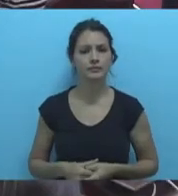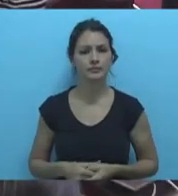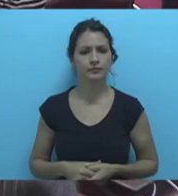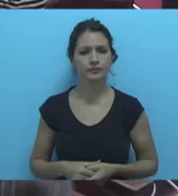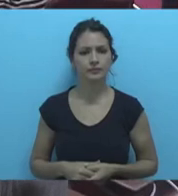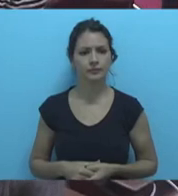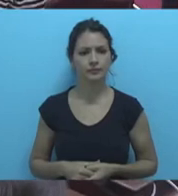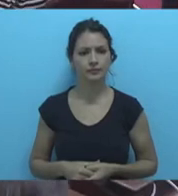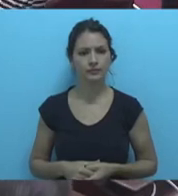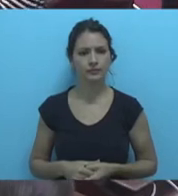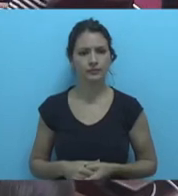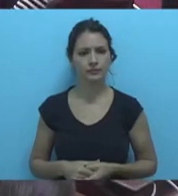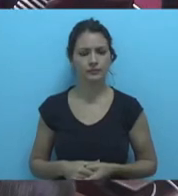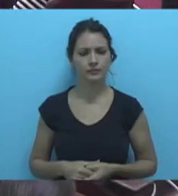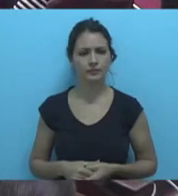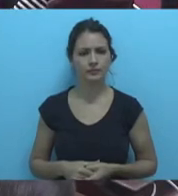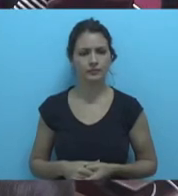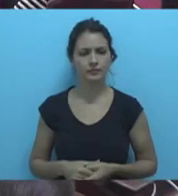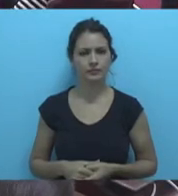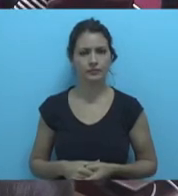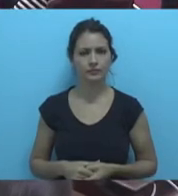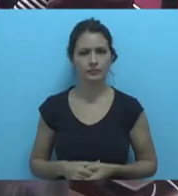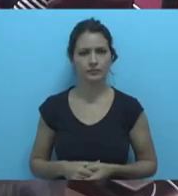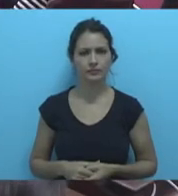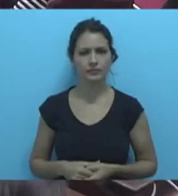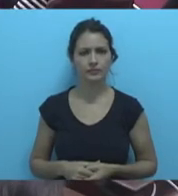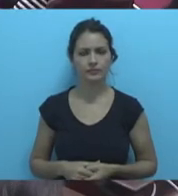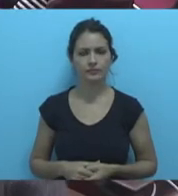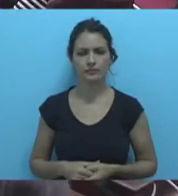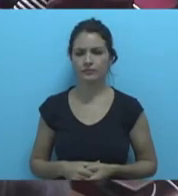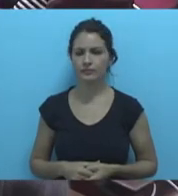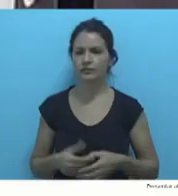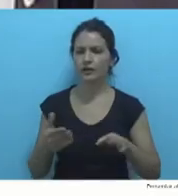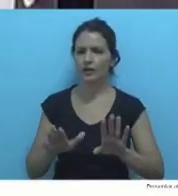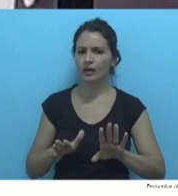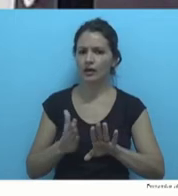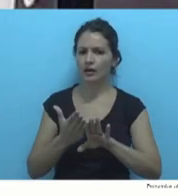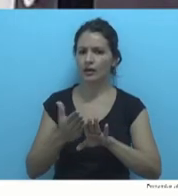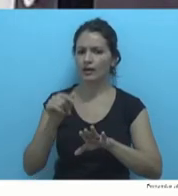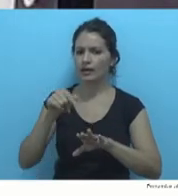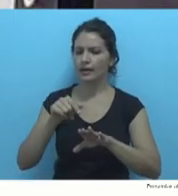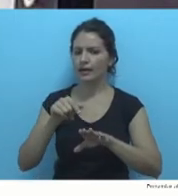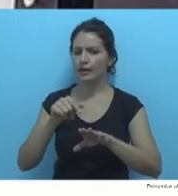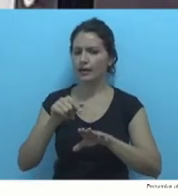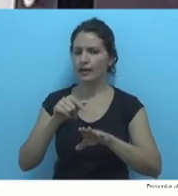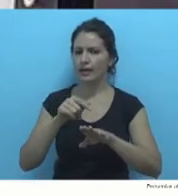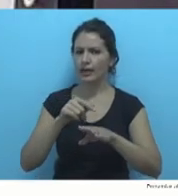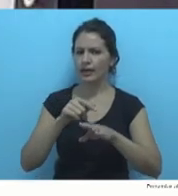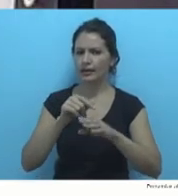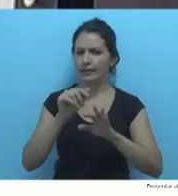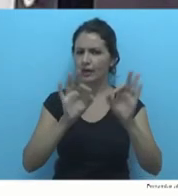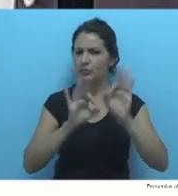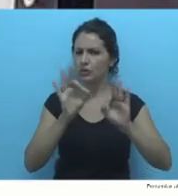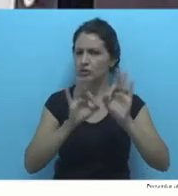presidente. Aprobado. Sí, señor diputado. Presidente. Sí, habíamos acordado que el texto que se pone a consideración